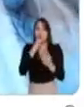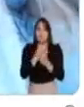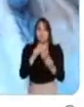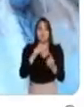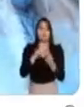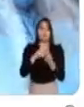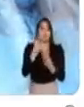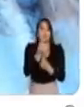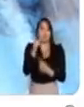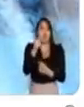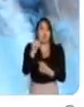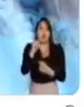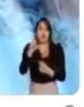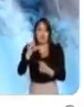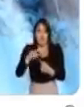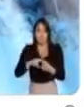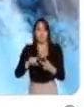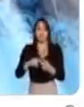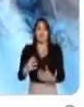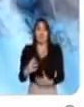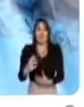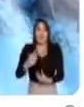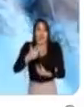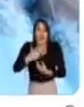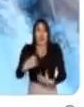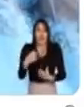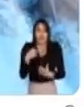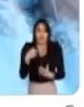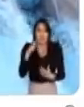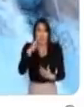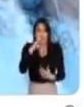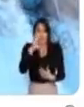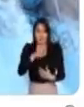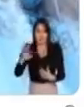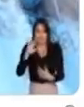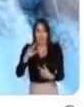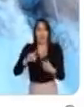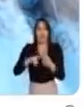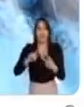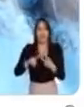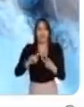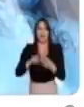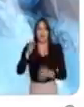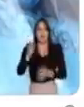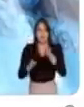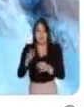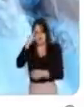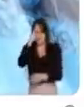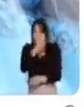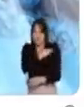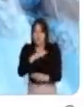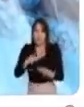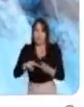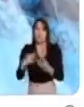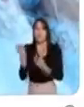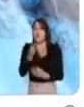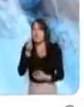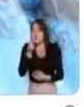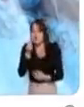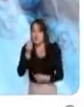la armada nacional el das la justicia penal militar el consejo superior de la judicatura